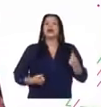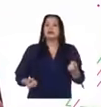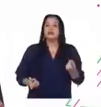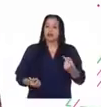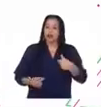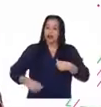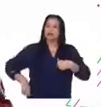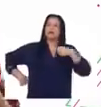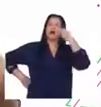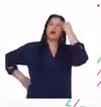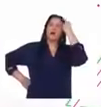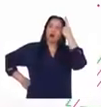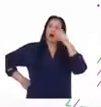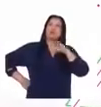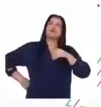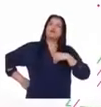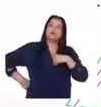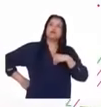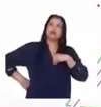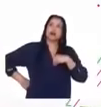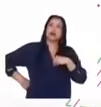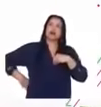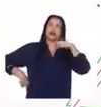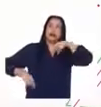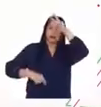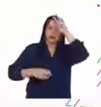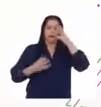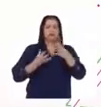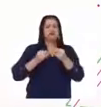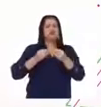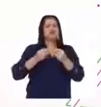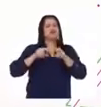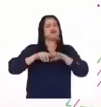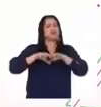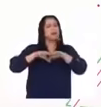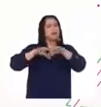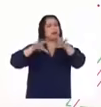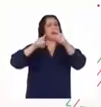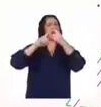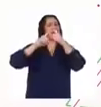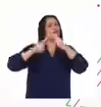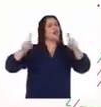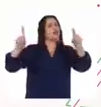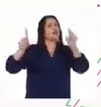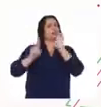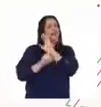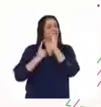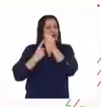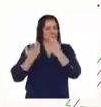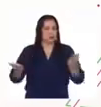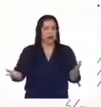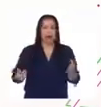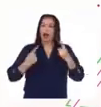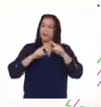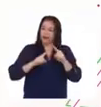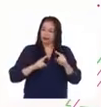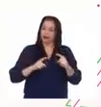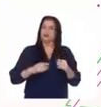hacernos conscientes de nuestra diversidad tan grande y vasta que tenemos como país. Pero vamos paso a